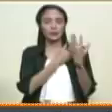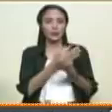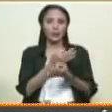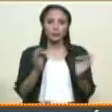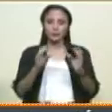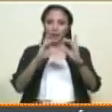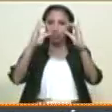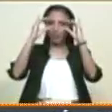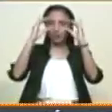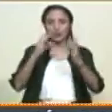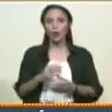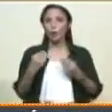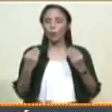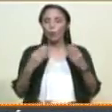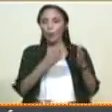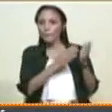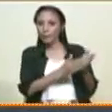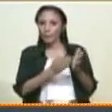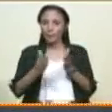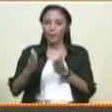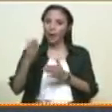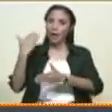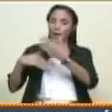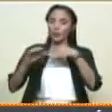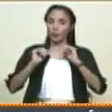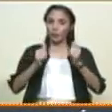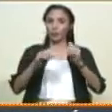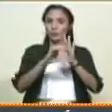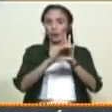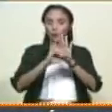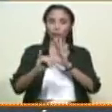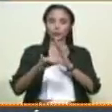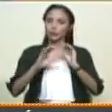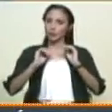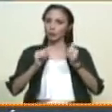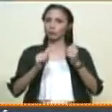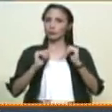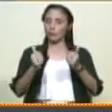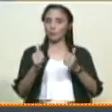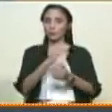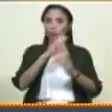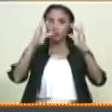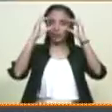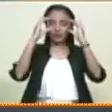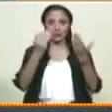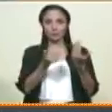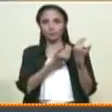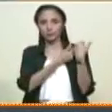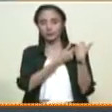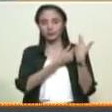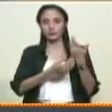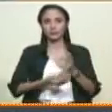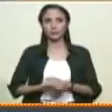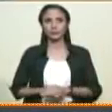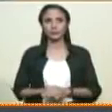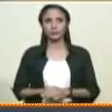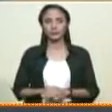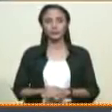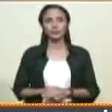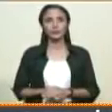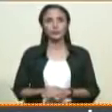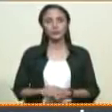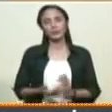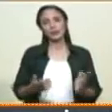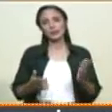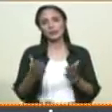la primera parte de esta Asamblea Nacional Constituyente, con quizás una